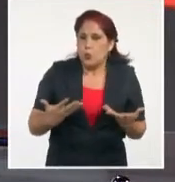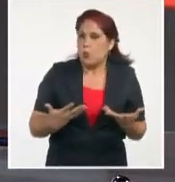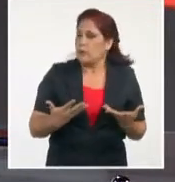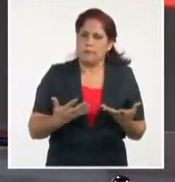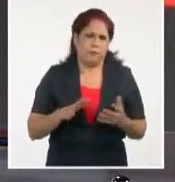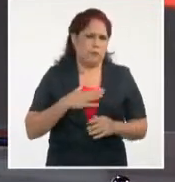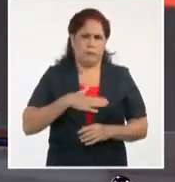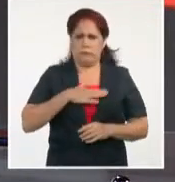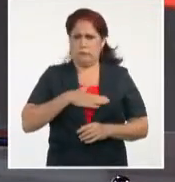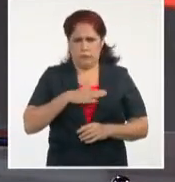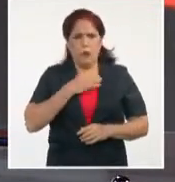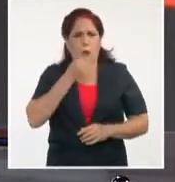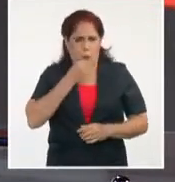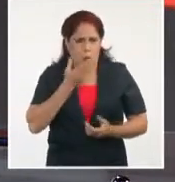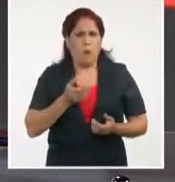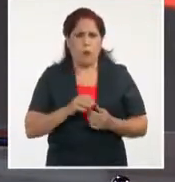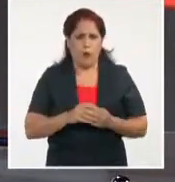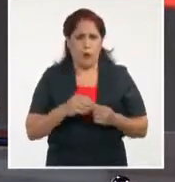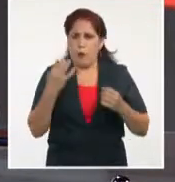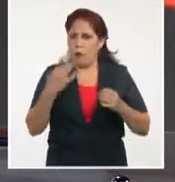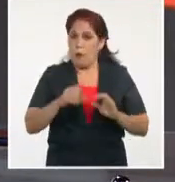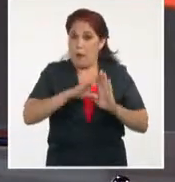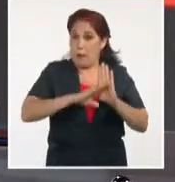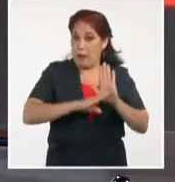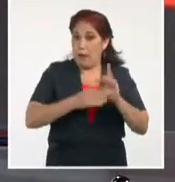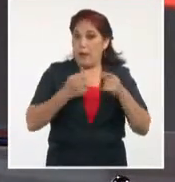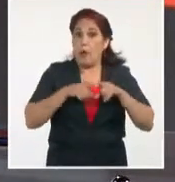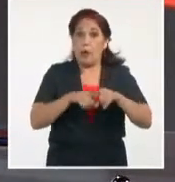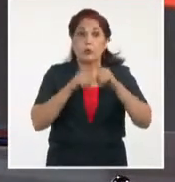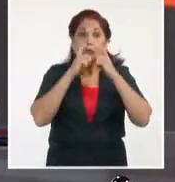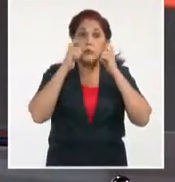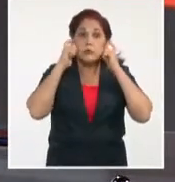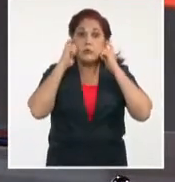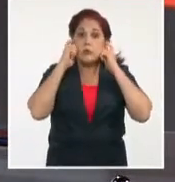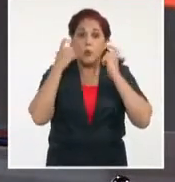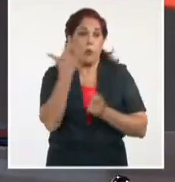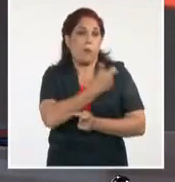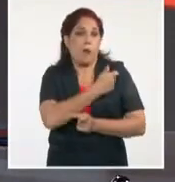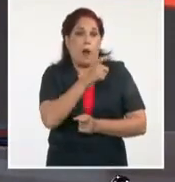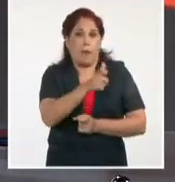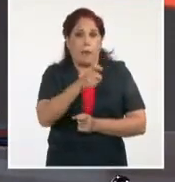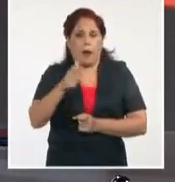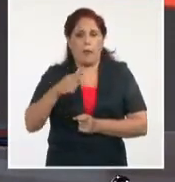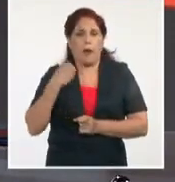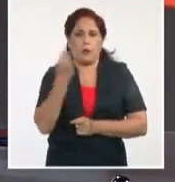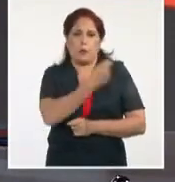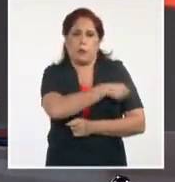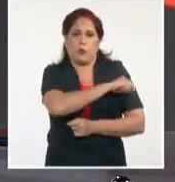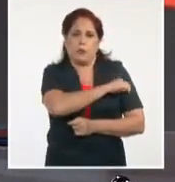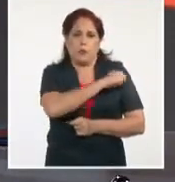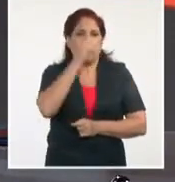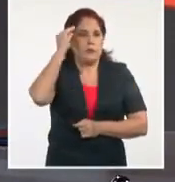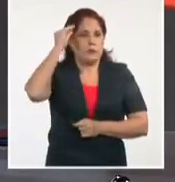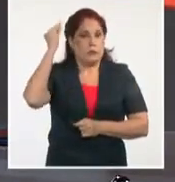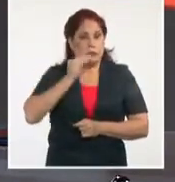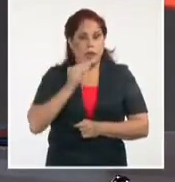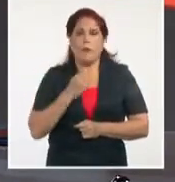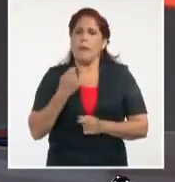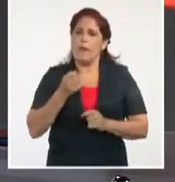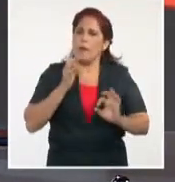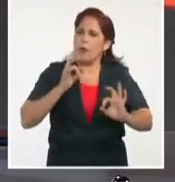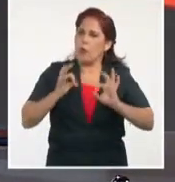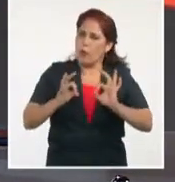para, como una de las medidas, junto con las medidas que todos conocemos, que nos deben de